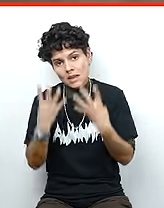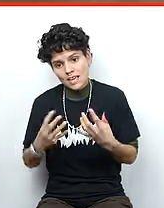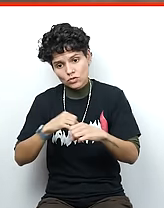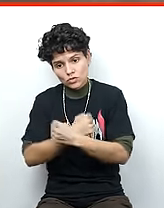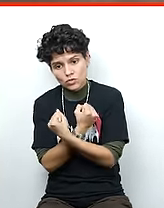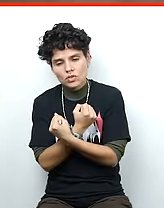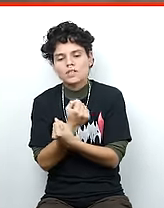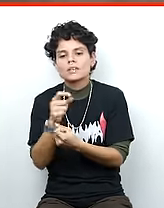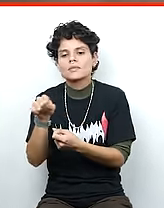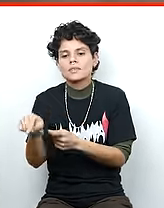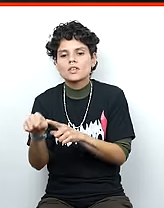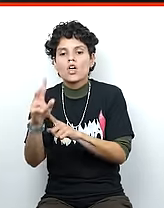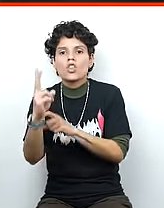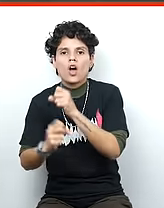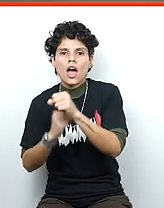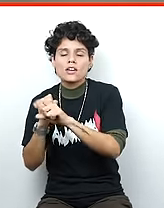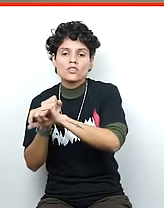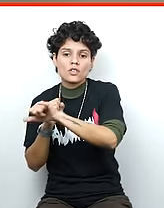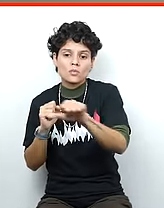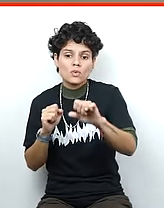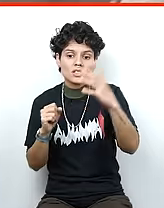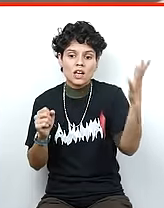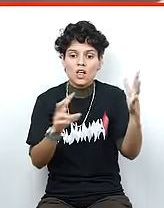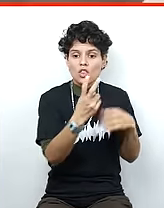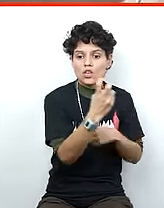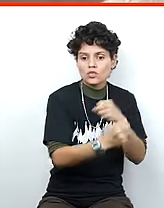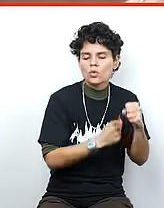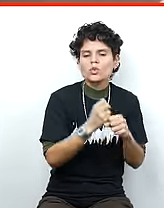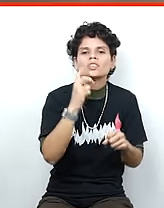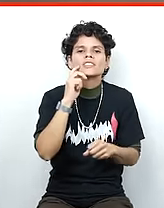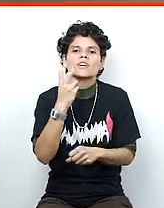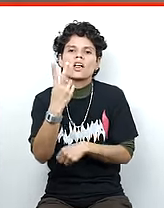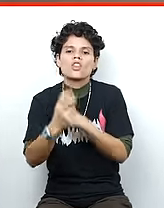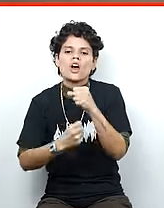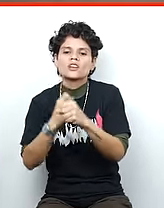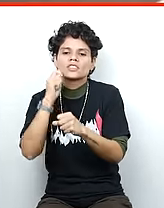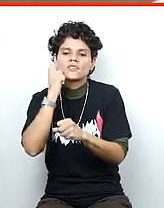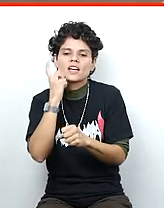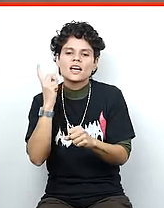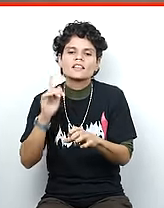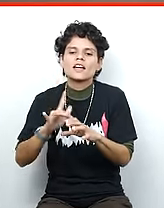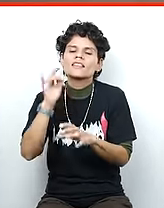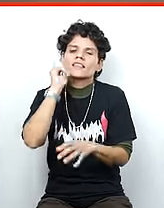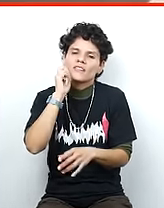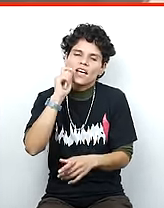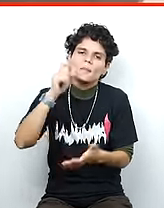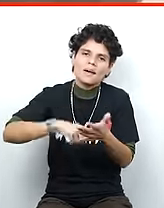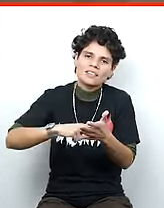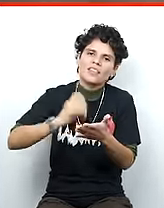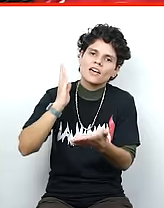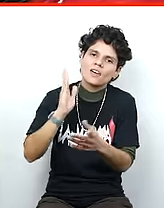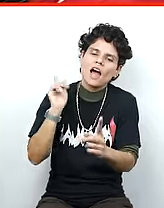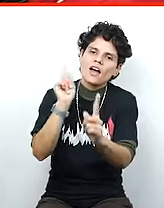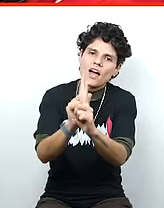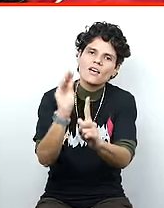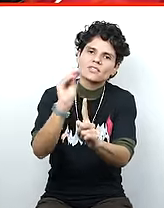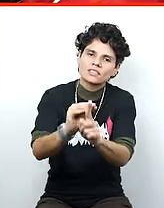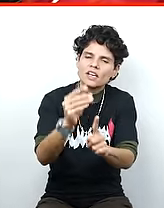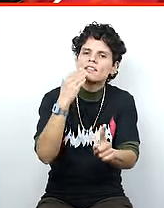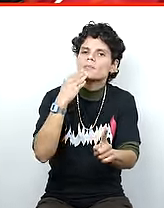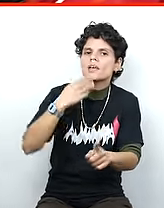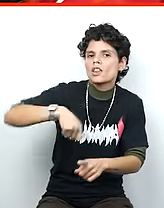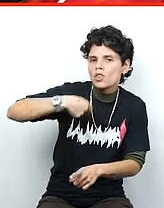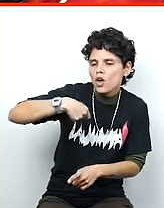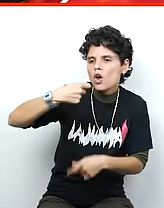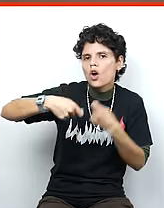Y el 12 de julio que pasó se me terminó. ¿Qué probatoria 2 años? Como libertad condicional. Ya. Que tenés que ir a estarte reportando todos los meses, estás en exámenes